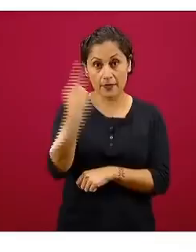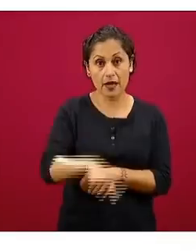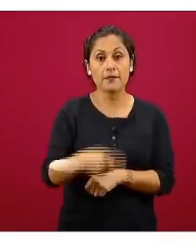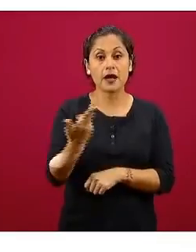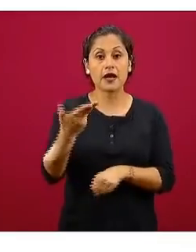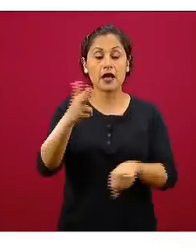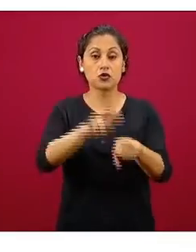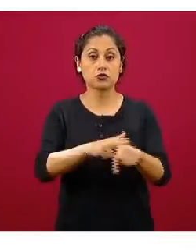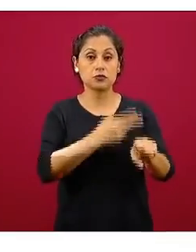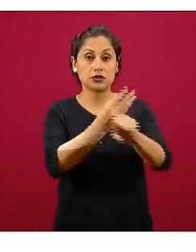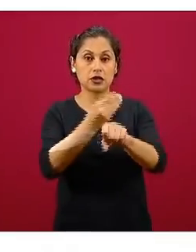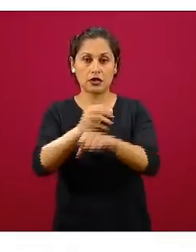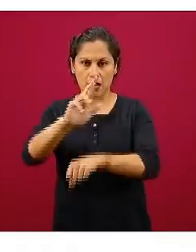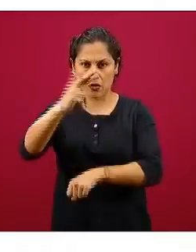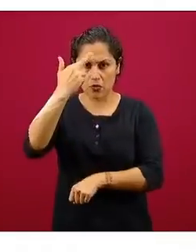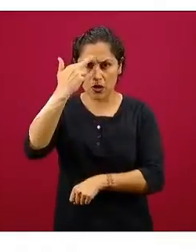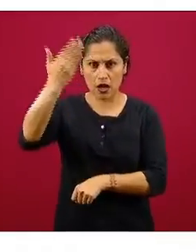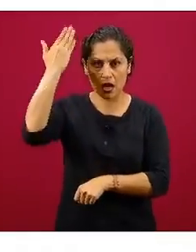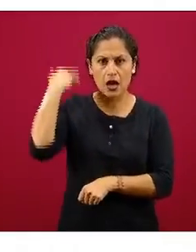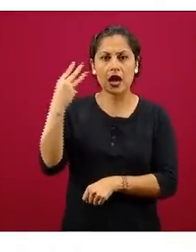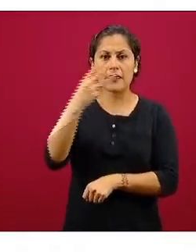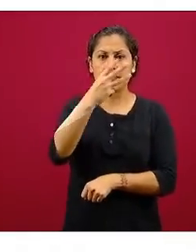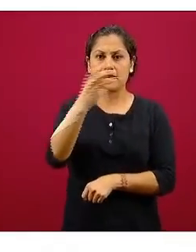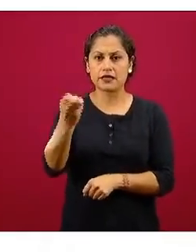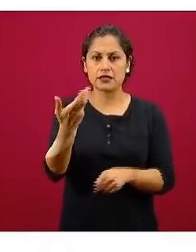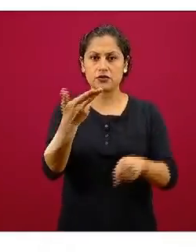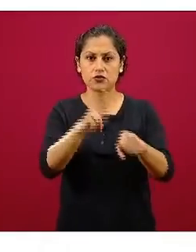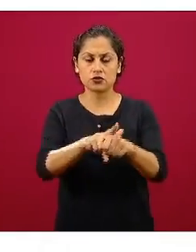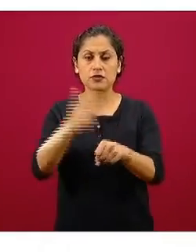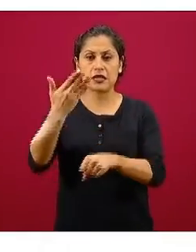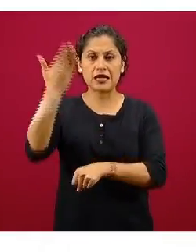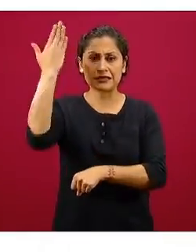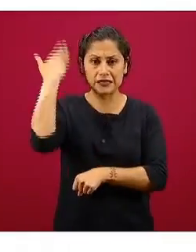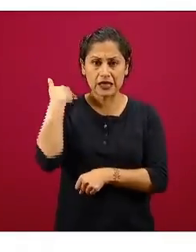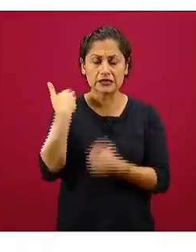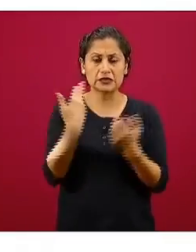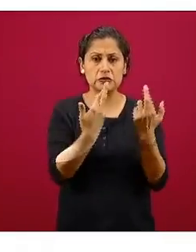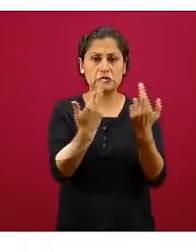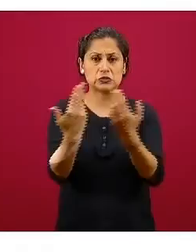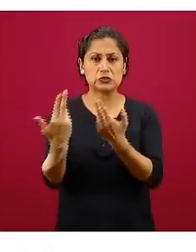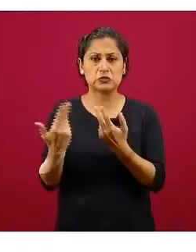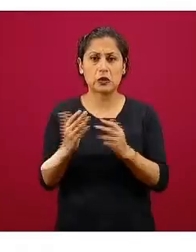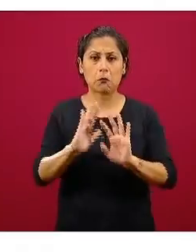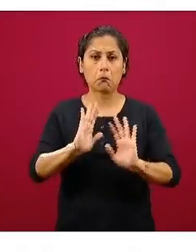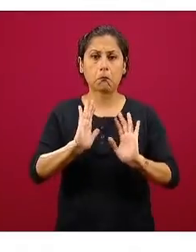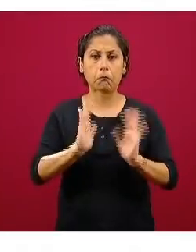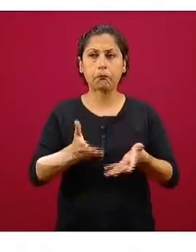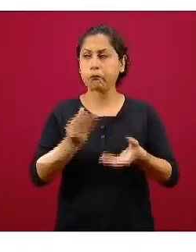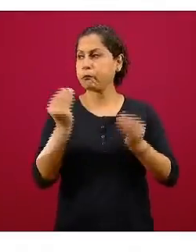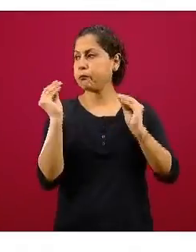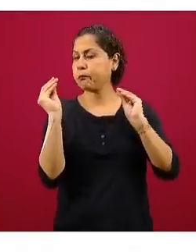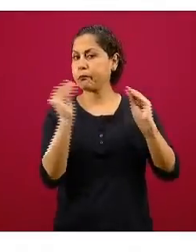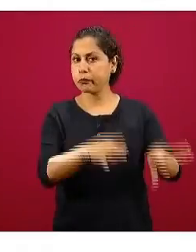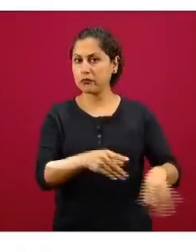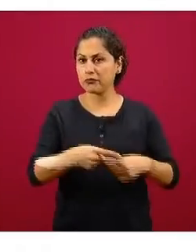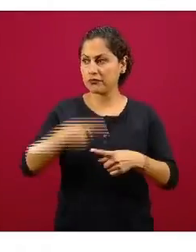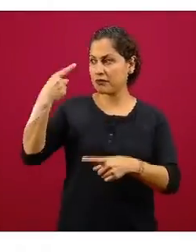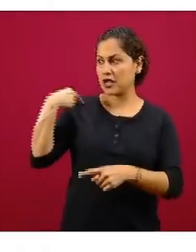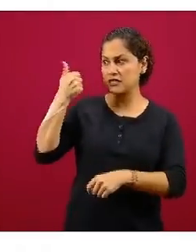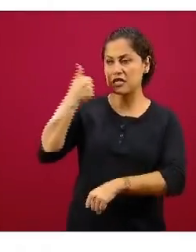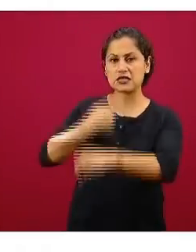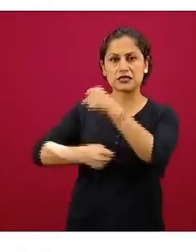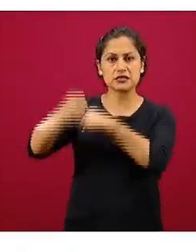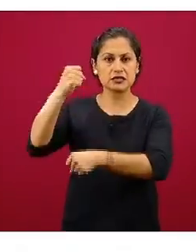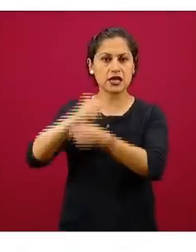de 300 hospitales que quedaron en un estado de congelamiento, de abandono durante todo el sexenio